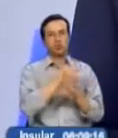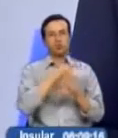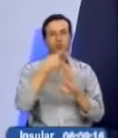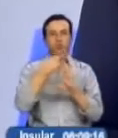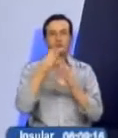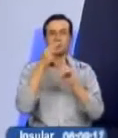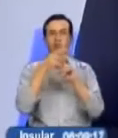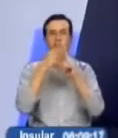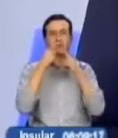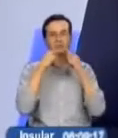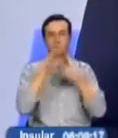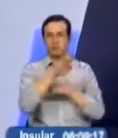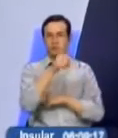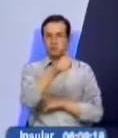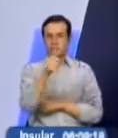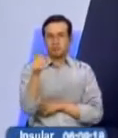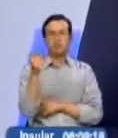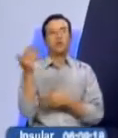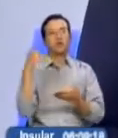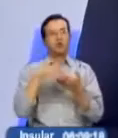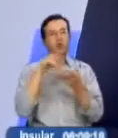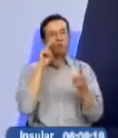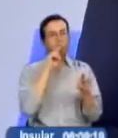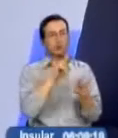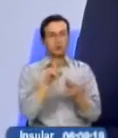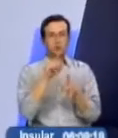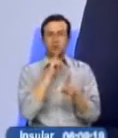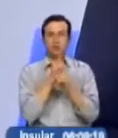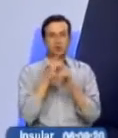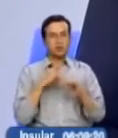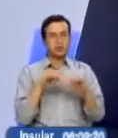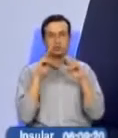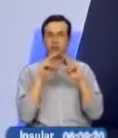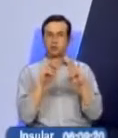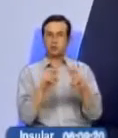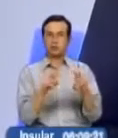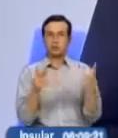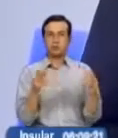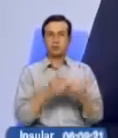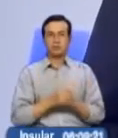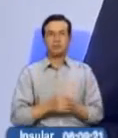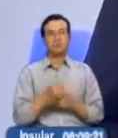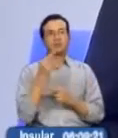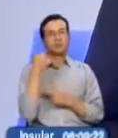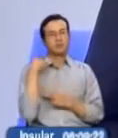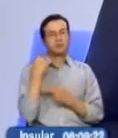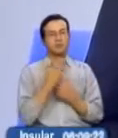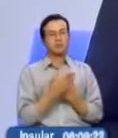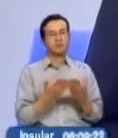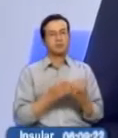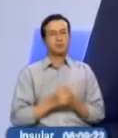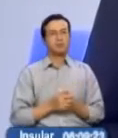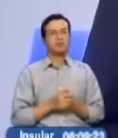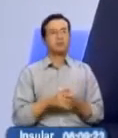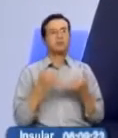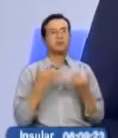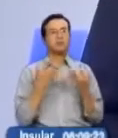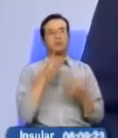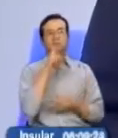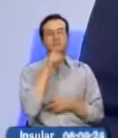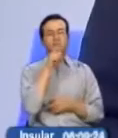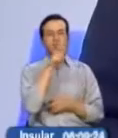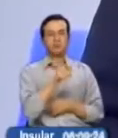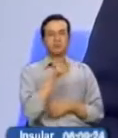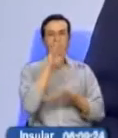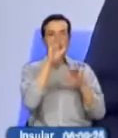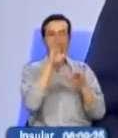las redes, donde ustedes también lo podrán apreciar y seguir con la investigación correspondiente. Pero el día de hoy tenemos al